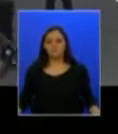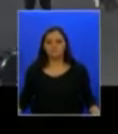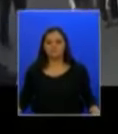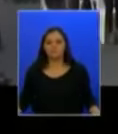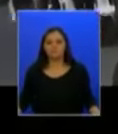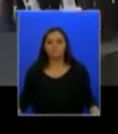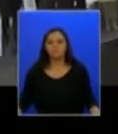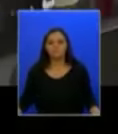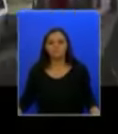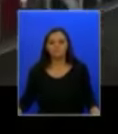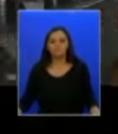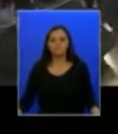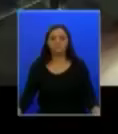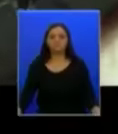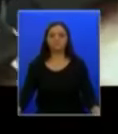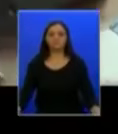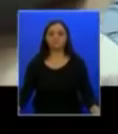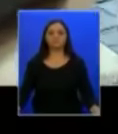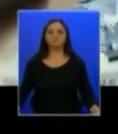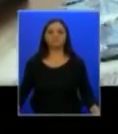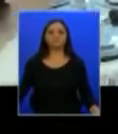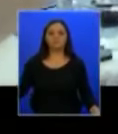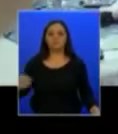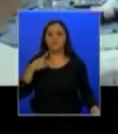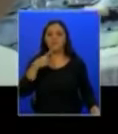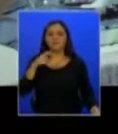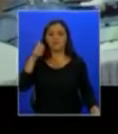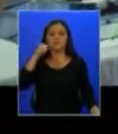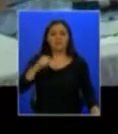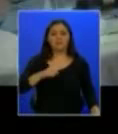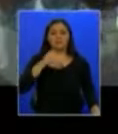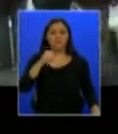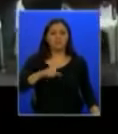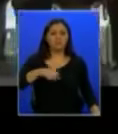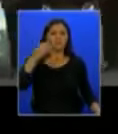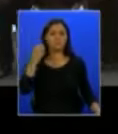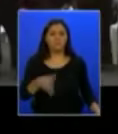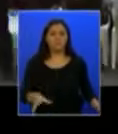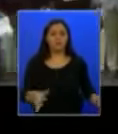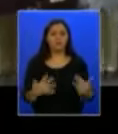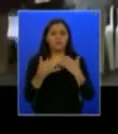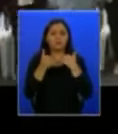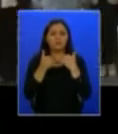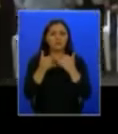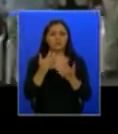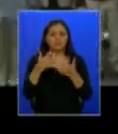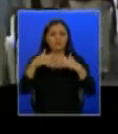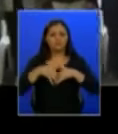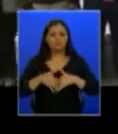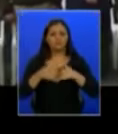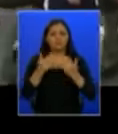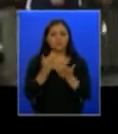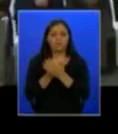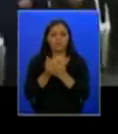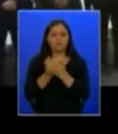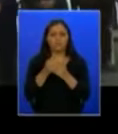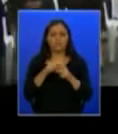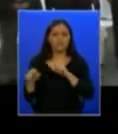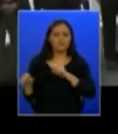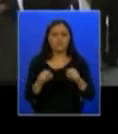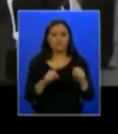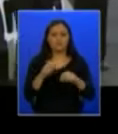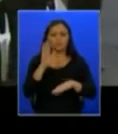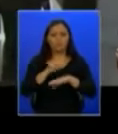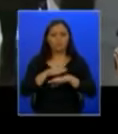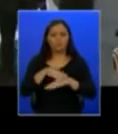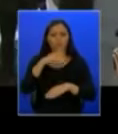oposición? La década perdida, la crisis económica, todo está mal, y hasta el terremoto muestra el fracaso de las políticas de